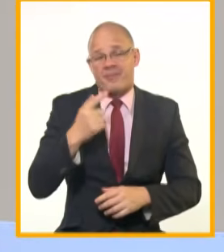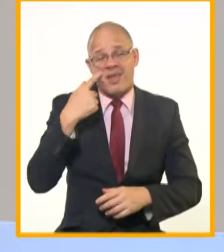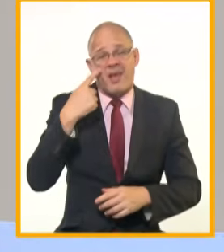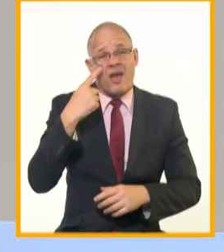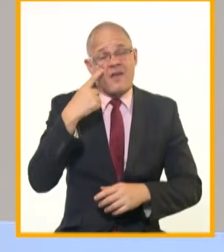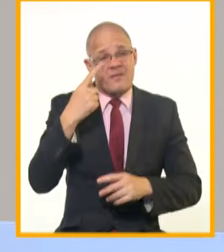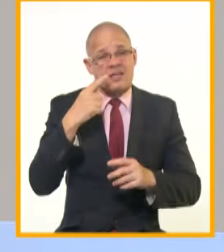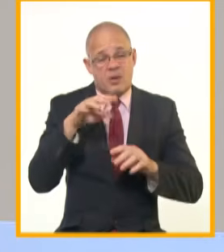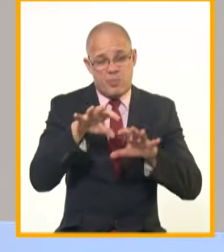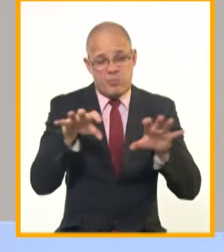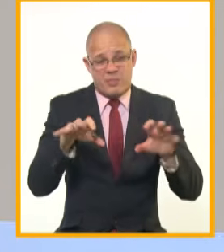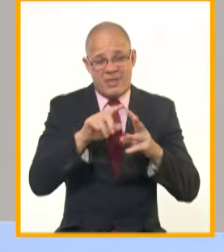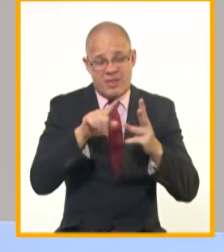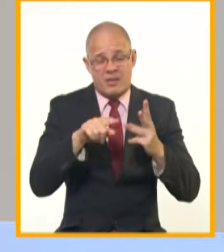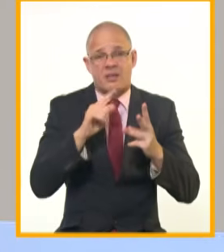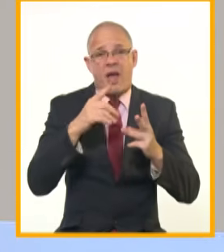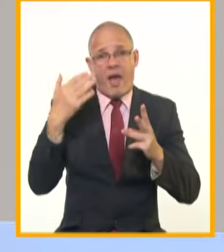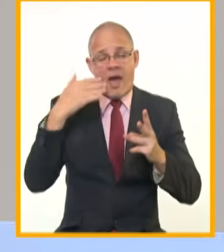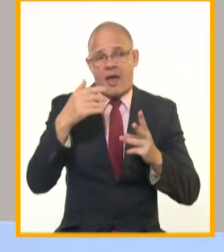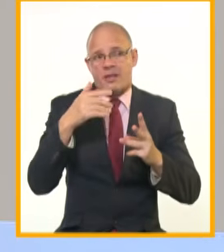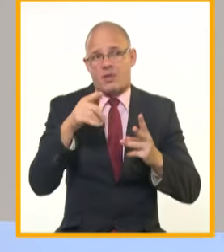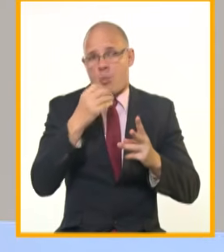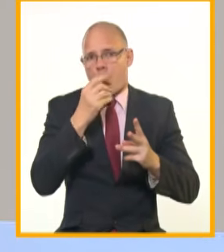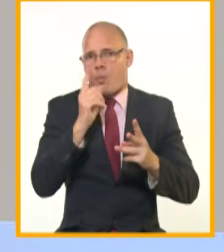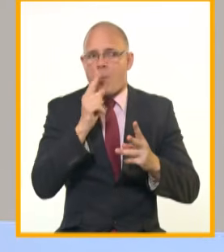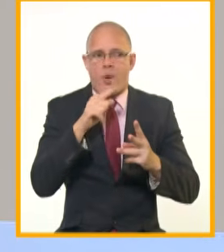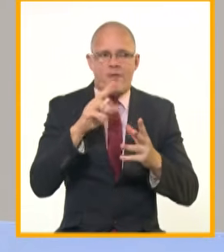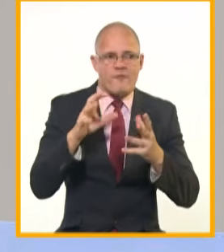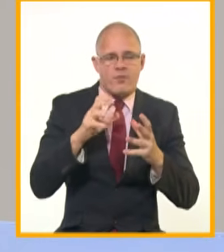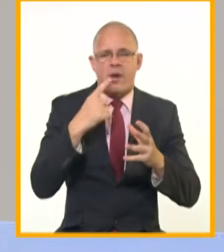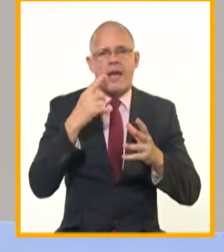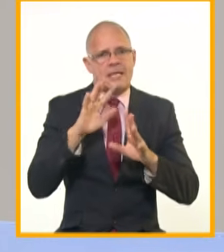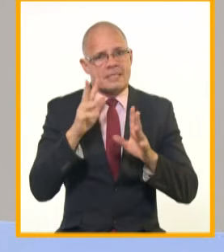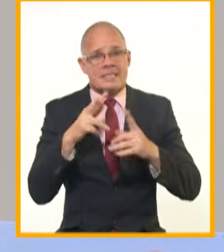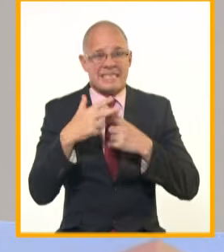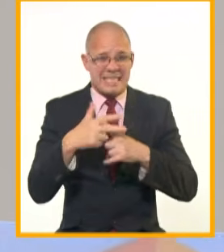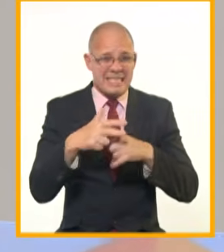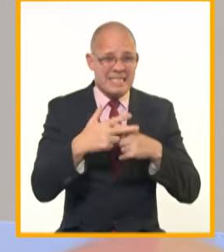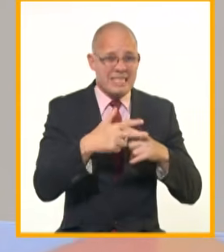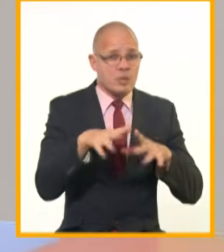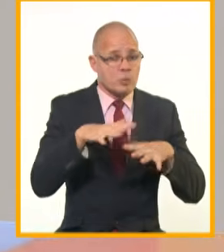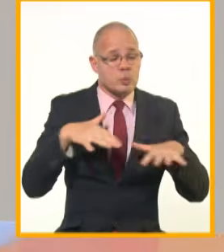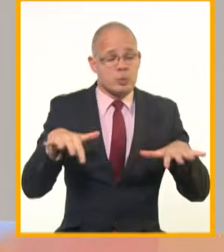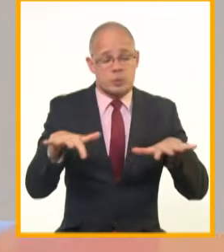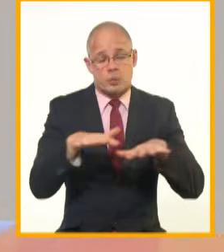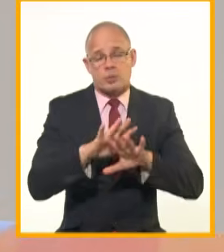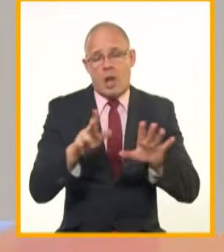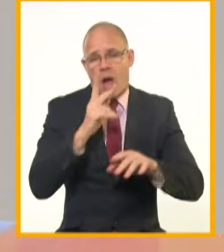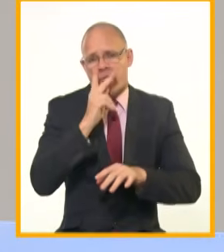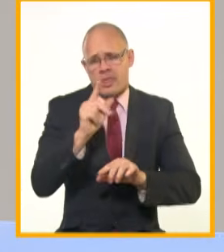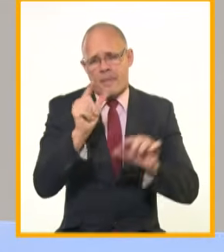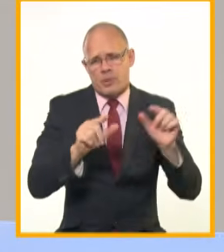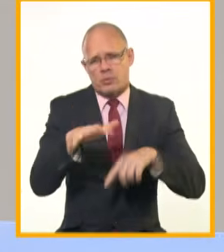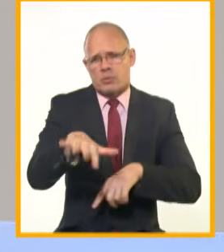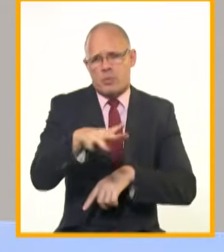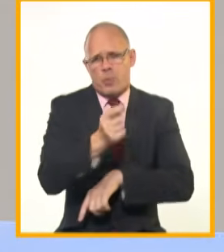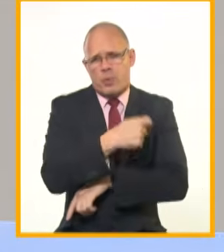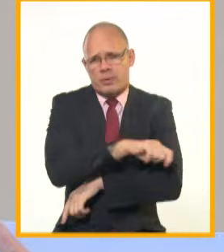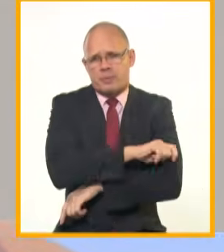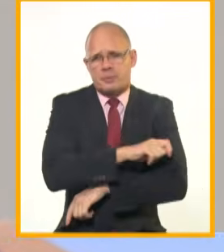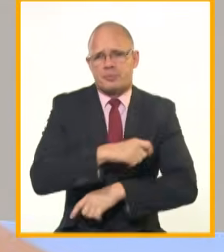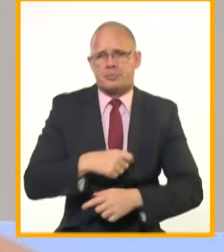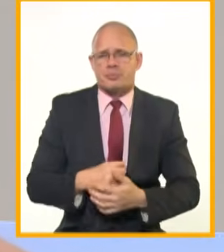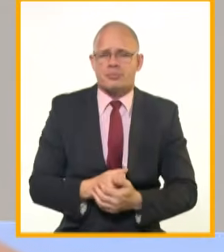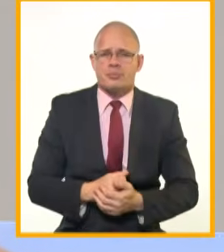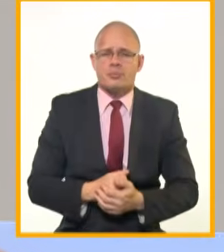los requisitos y ha habido que crecerse para poder dar el servicio que la población necesita. Y en el caso del otro hospital